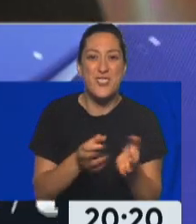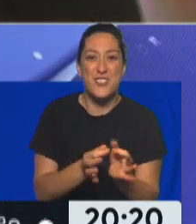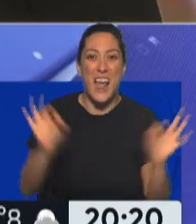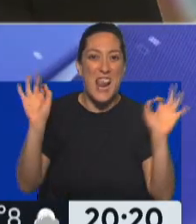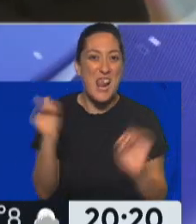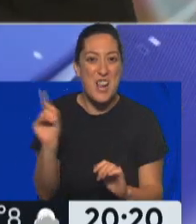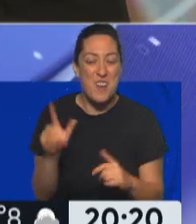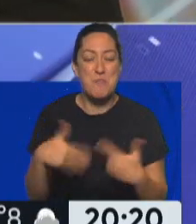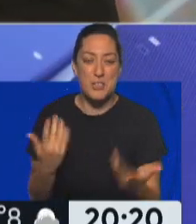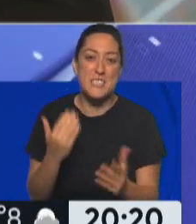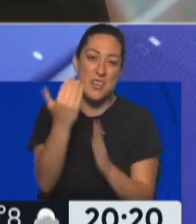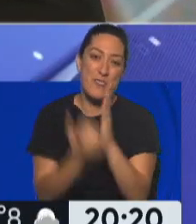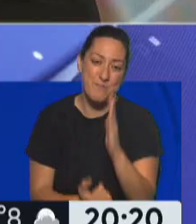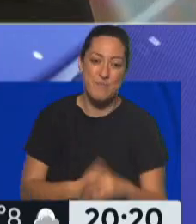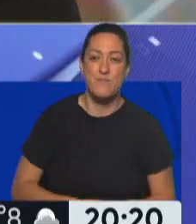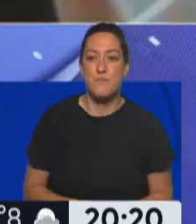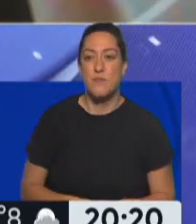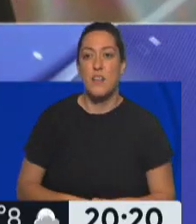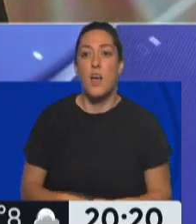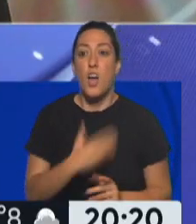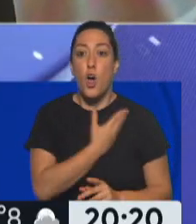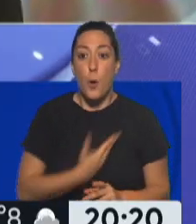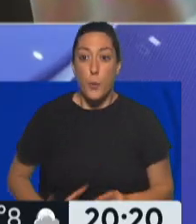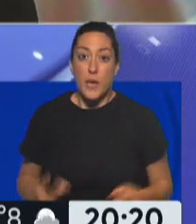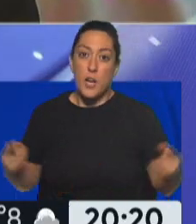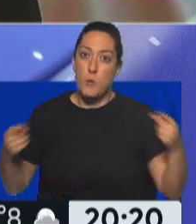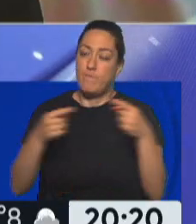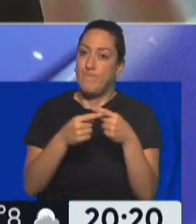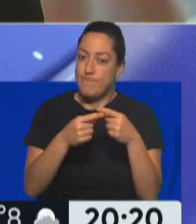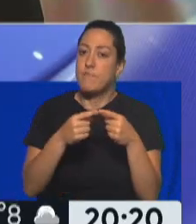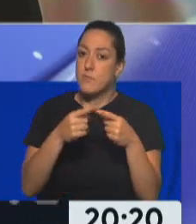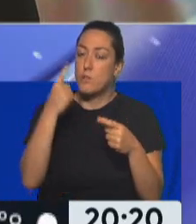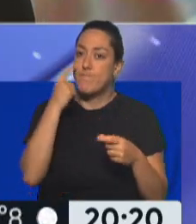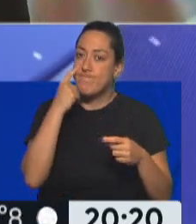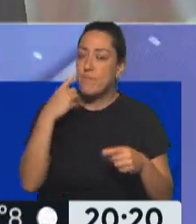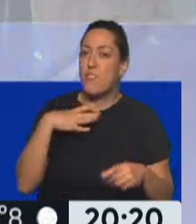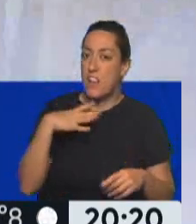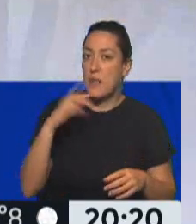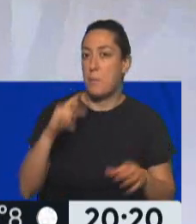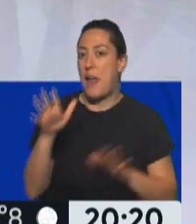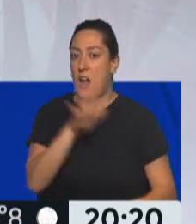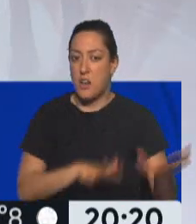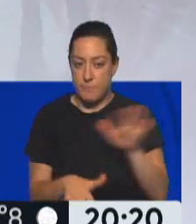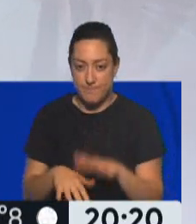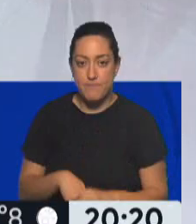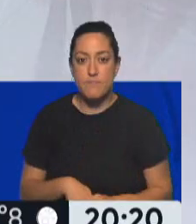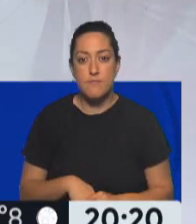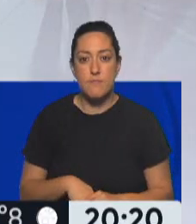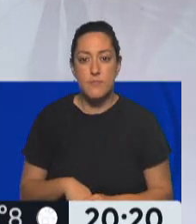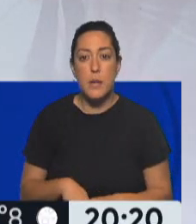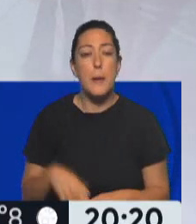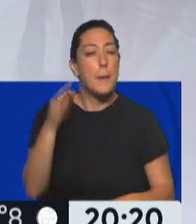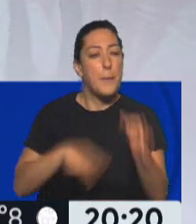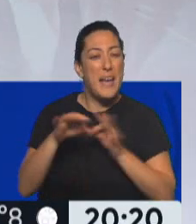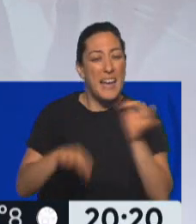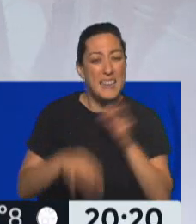impuestos en la Argentina. Una meta que el gobierno tendría que empezar a revisar en su hoja de ruta. Luego, el volumen más fuerte de